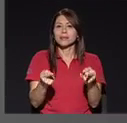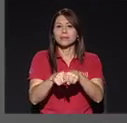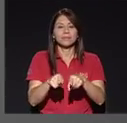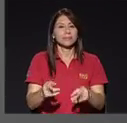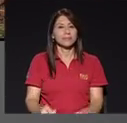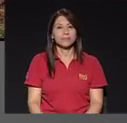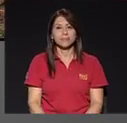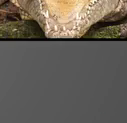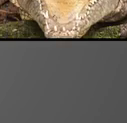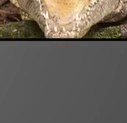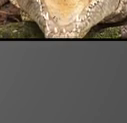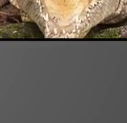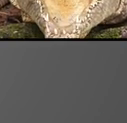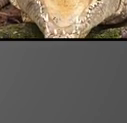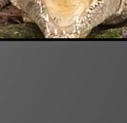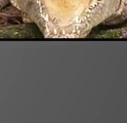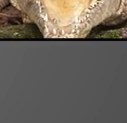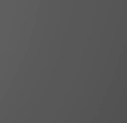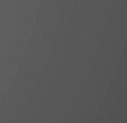estudiantes.